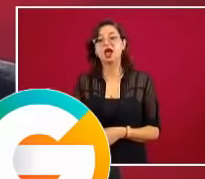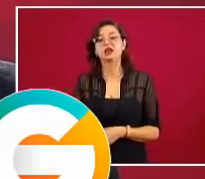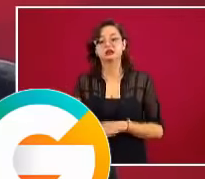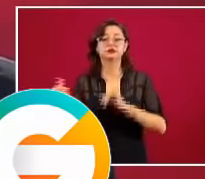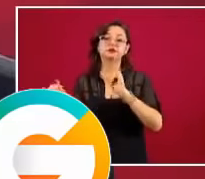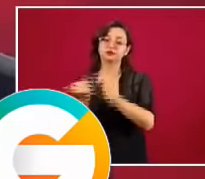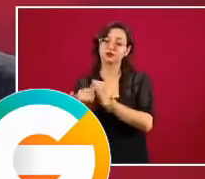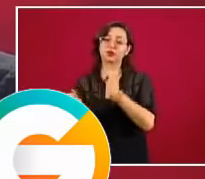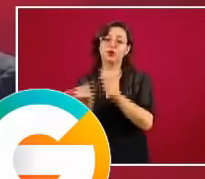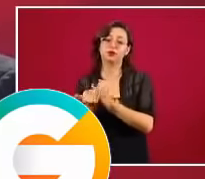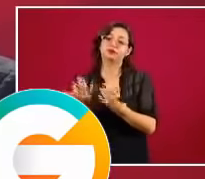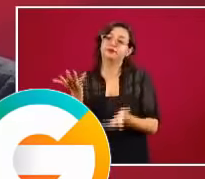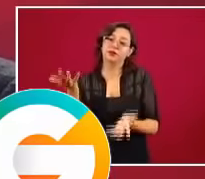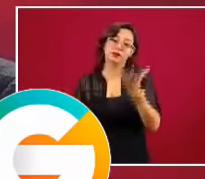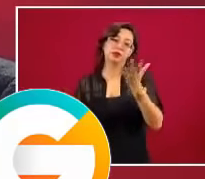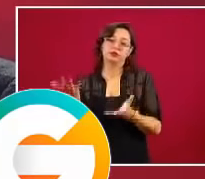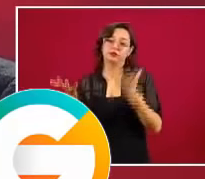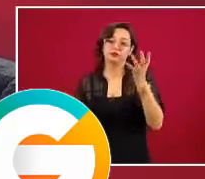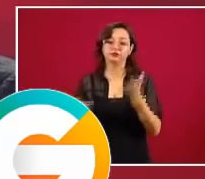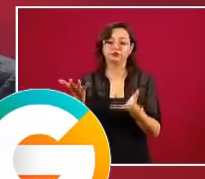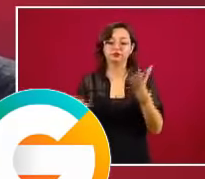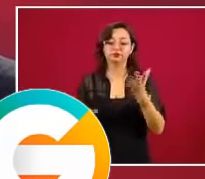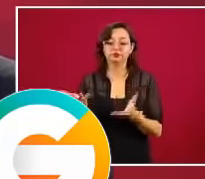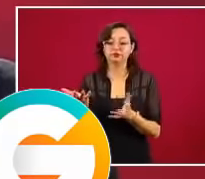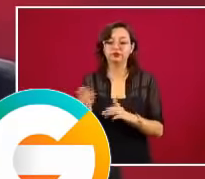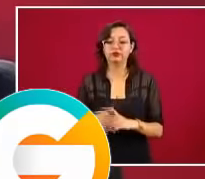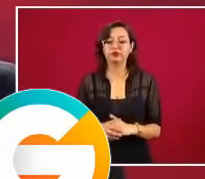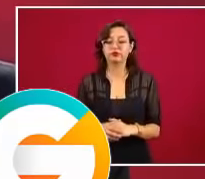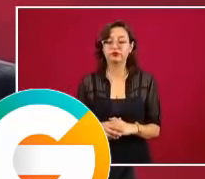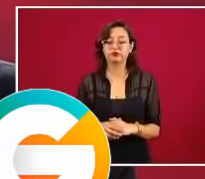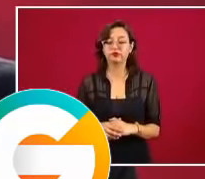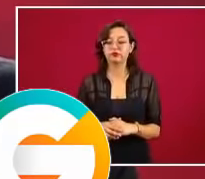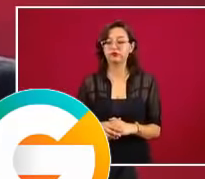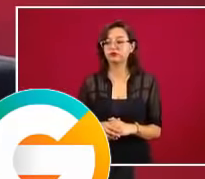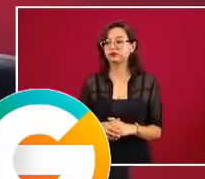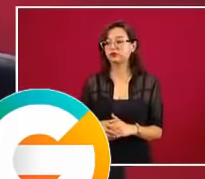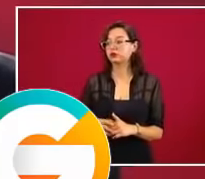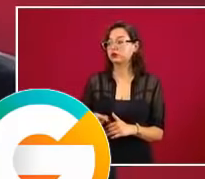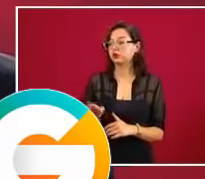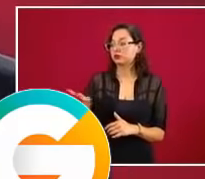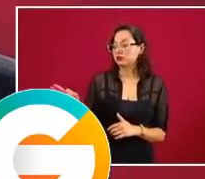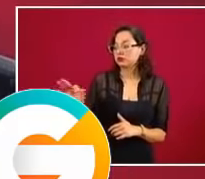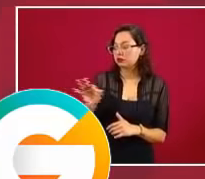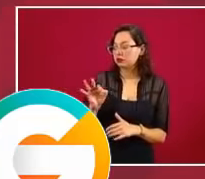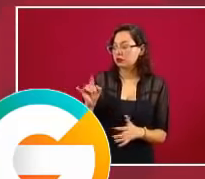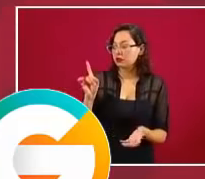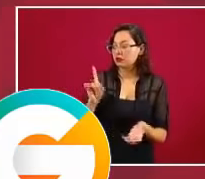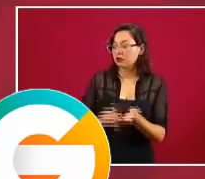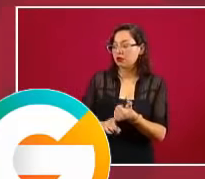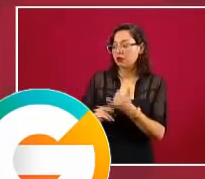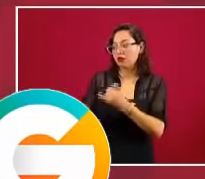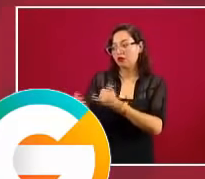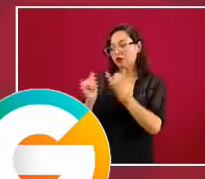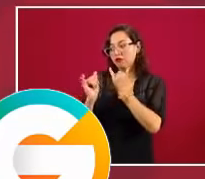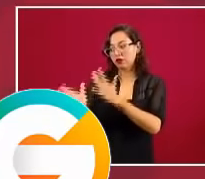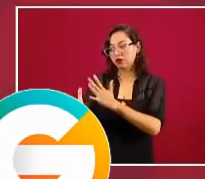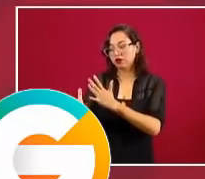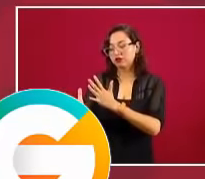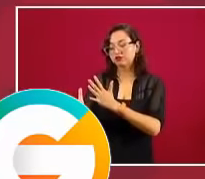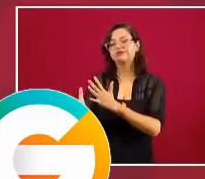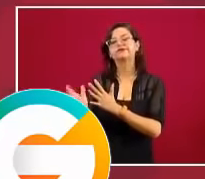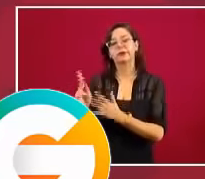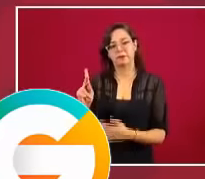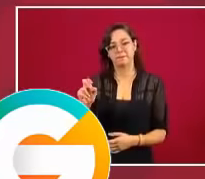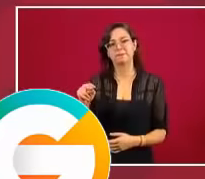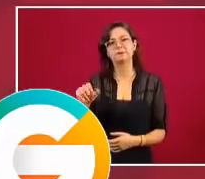a lo que se trate. Si es un fraude, pues es